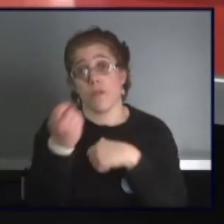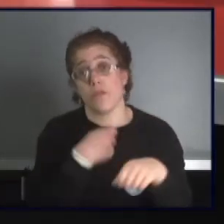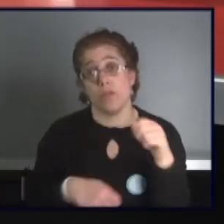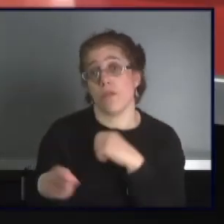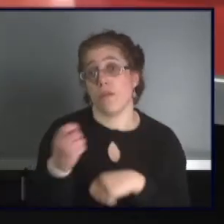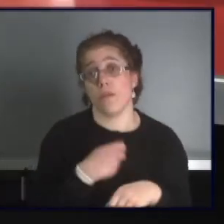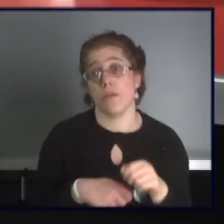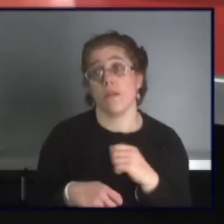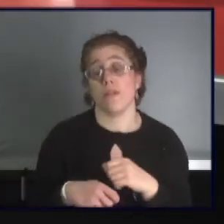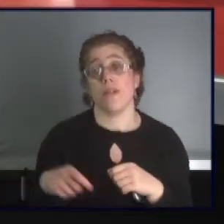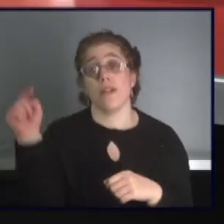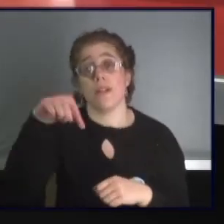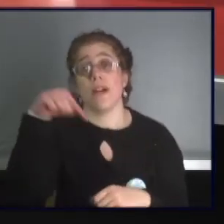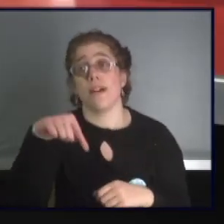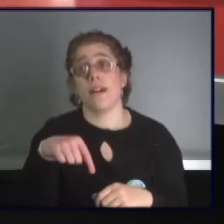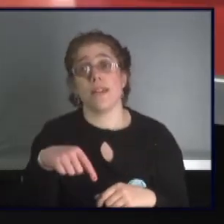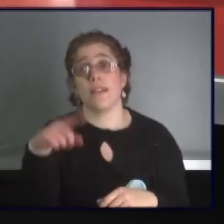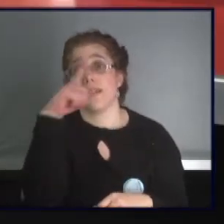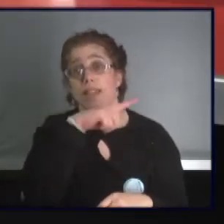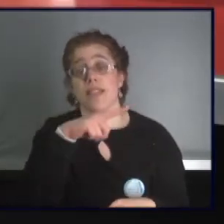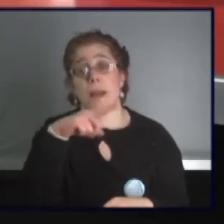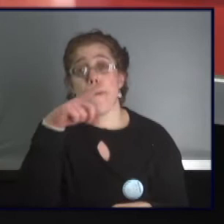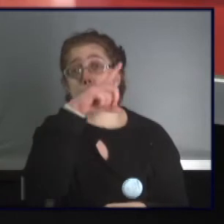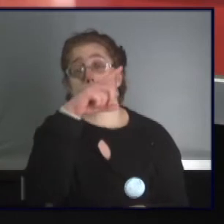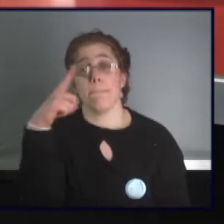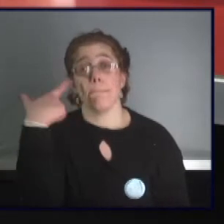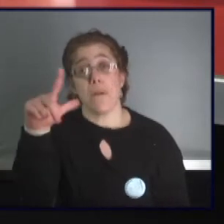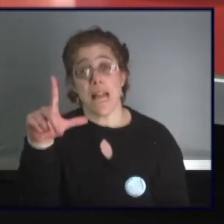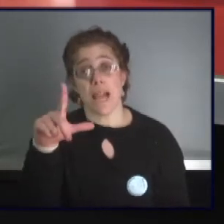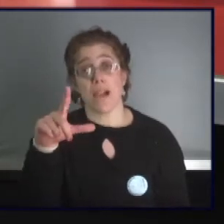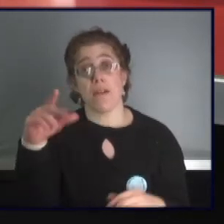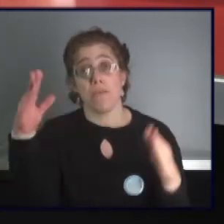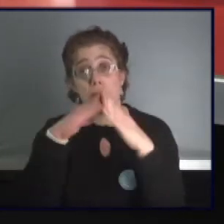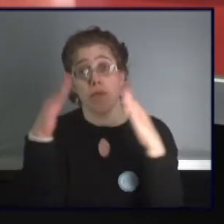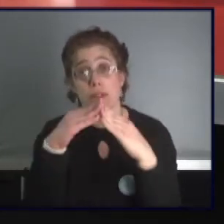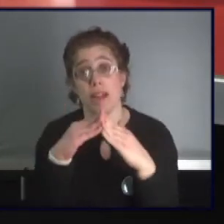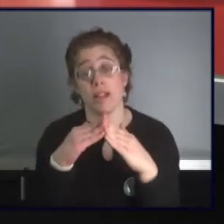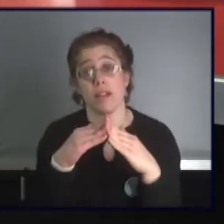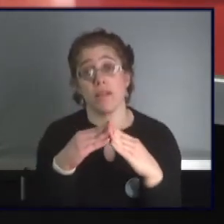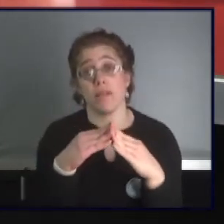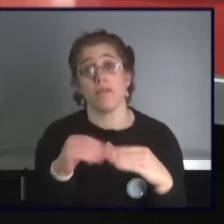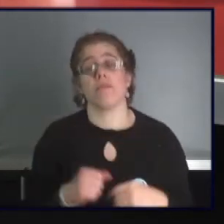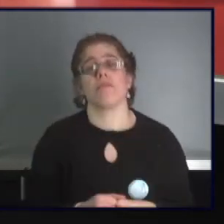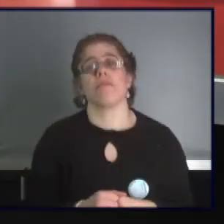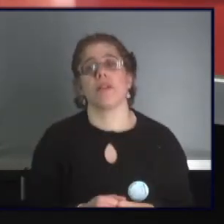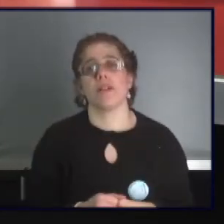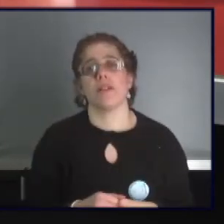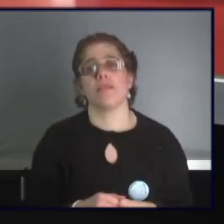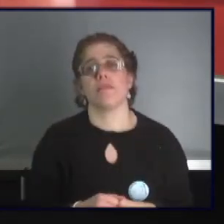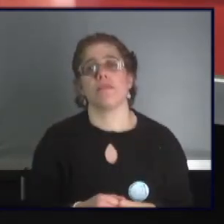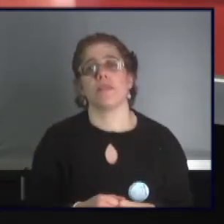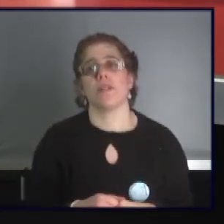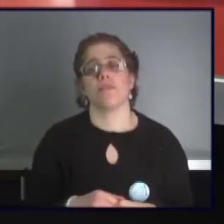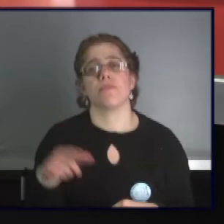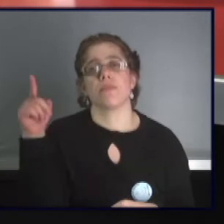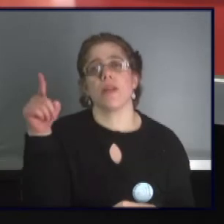y acá tenemos 7 mil viviendas de déficit es decir déficit habitacional de 7.000 viviendas y